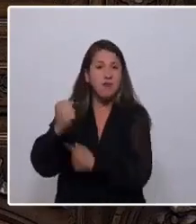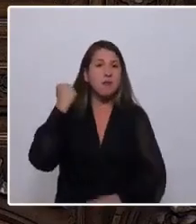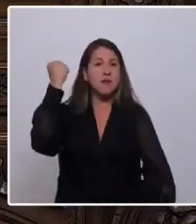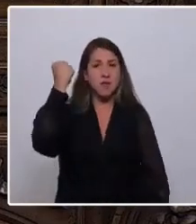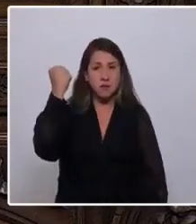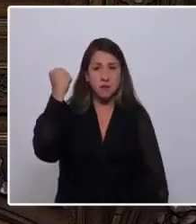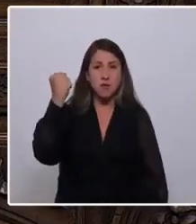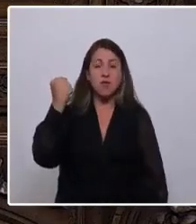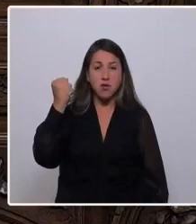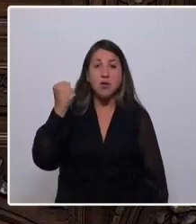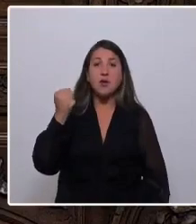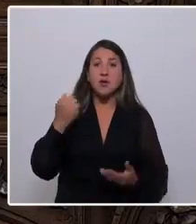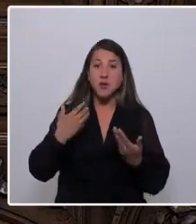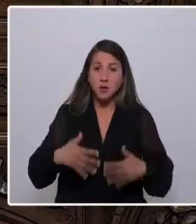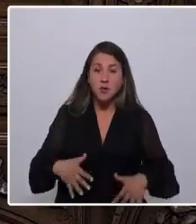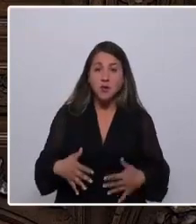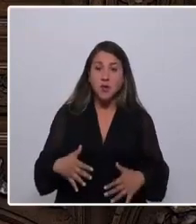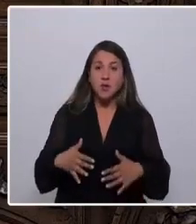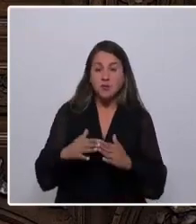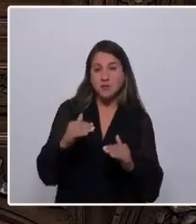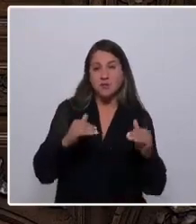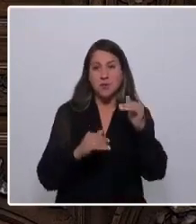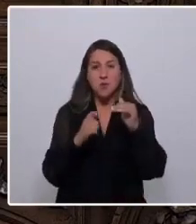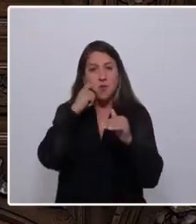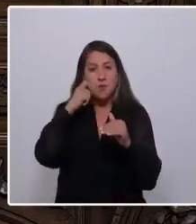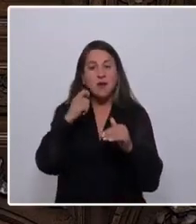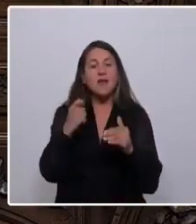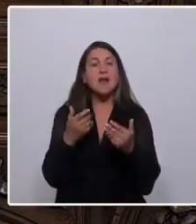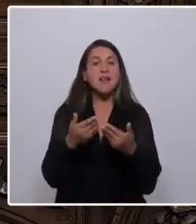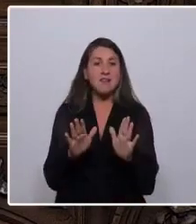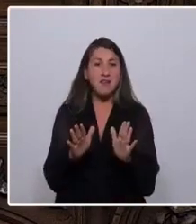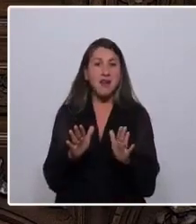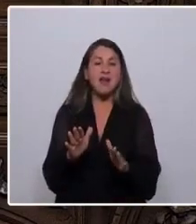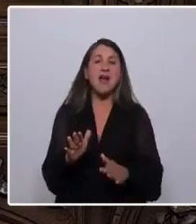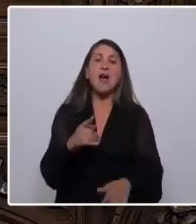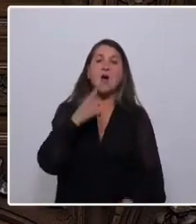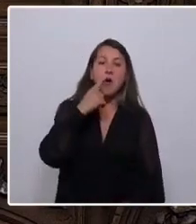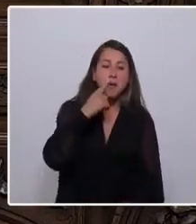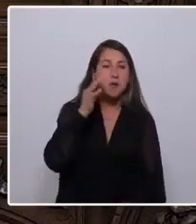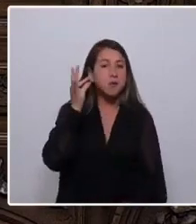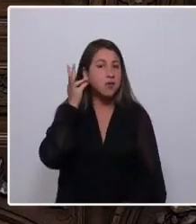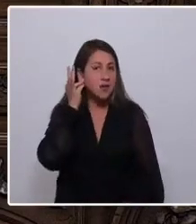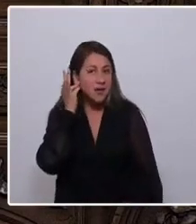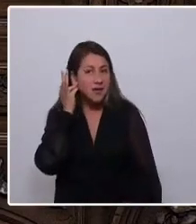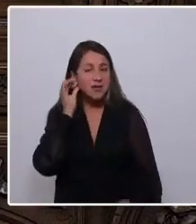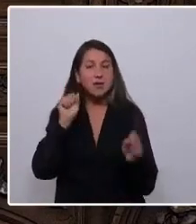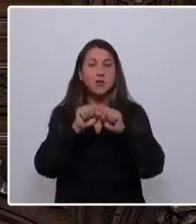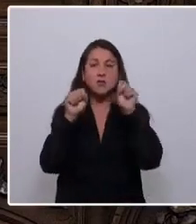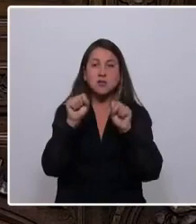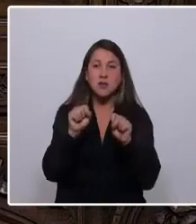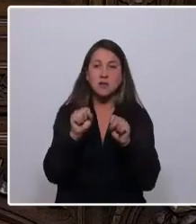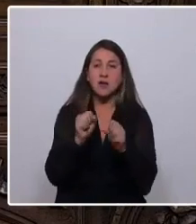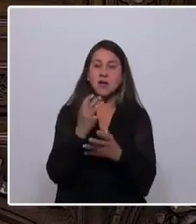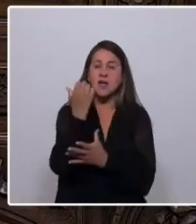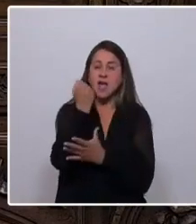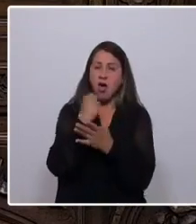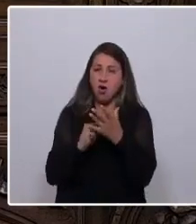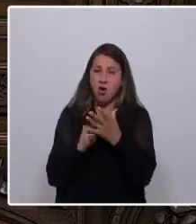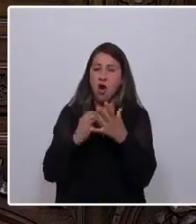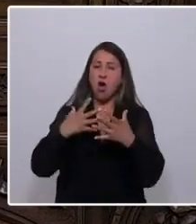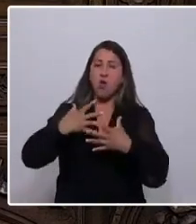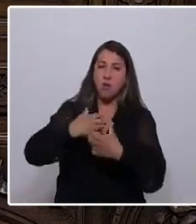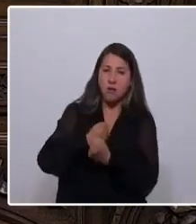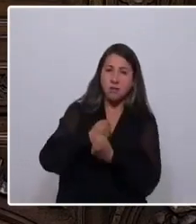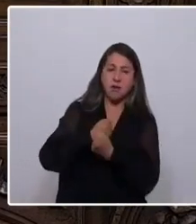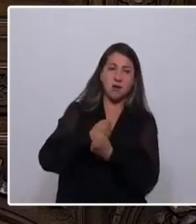la emancipación humana para liberar a hombres y mujeres de un sistema que ahoga, oprime y